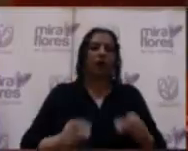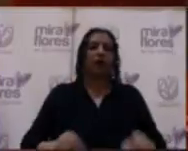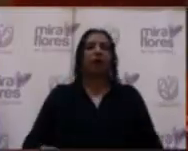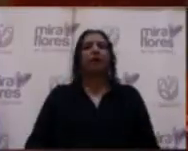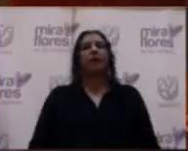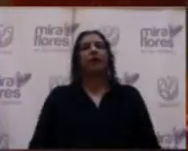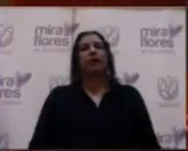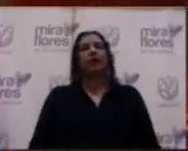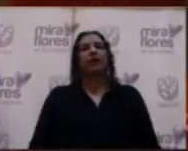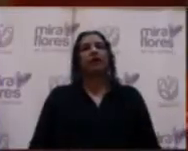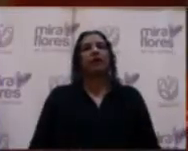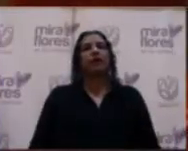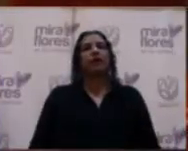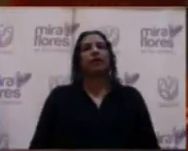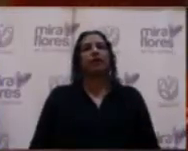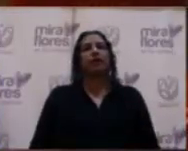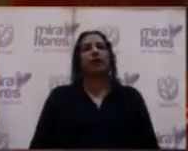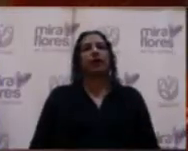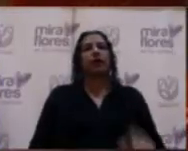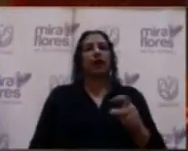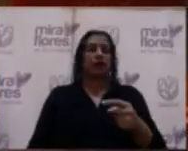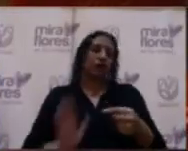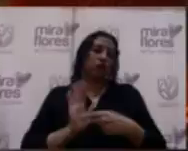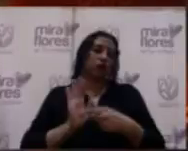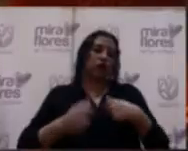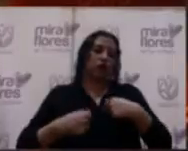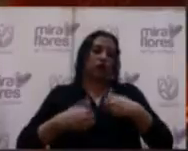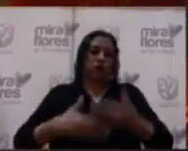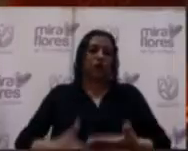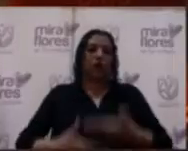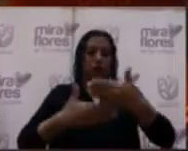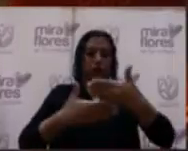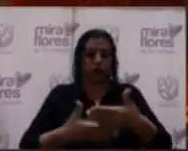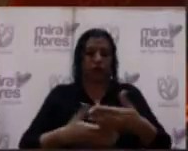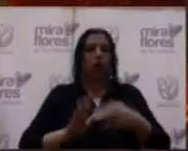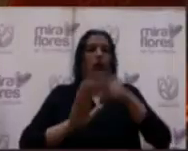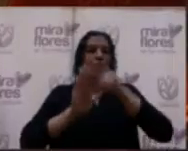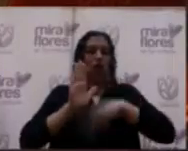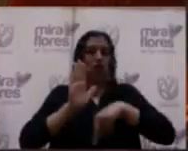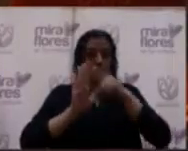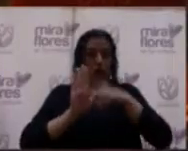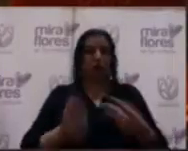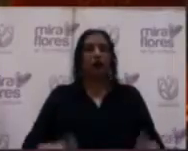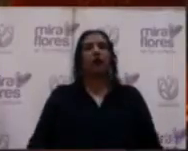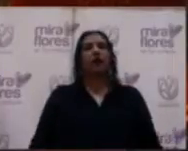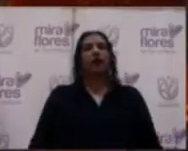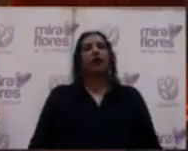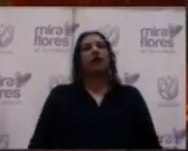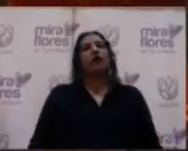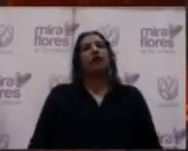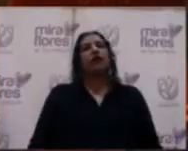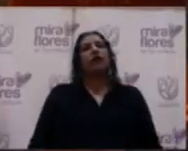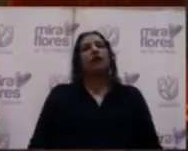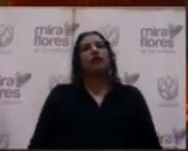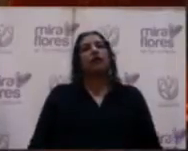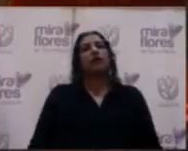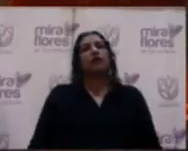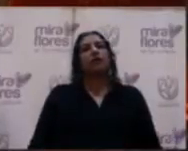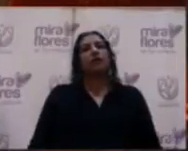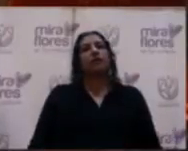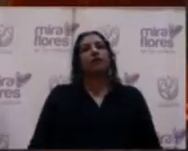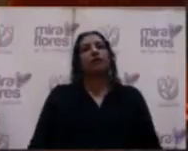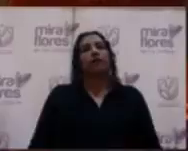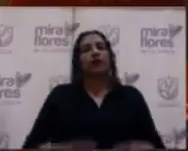a este punto. Este es un punto donde yo estoy proponiendo una ordenanza y que tiene que ver con